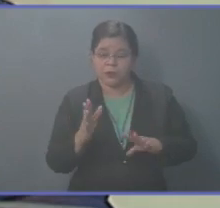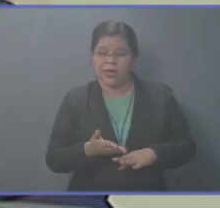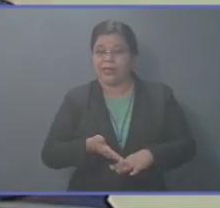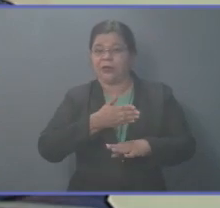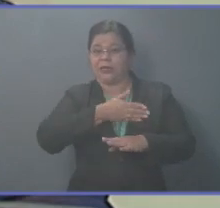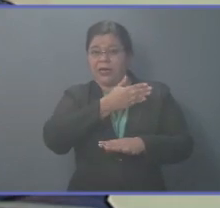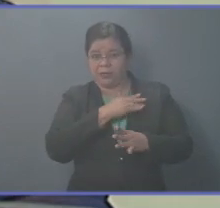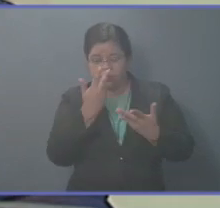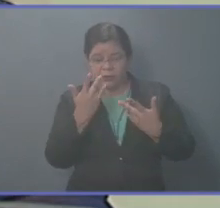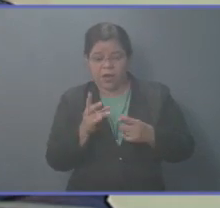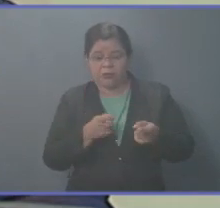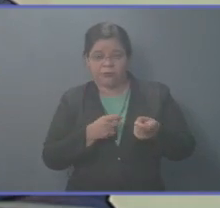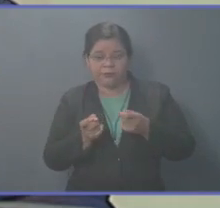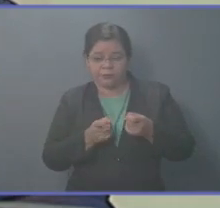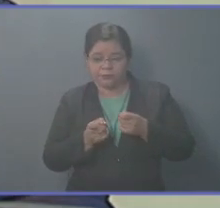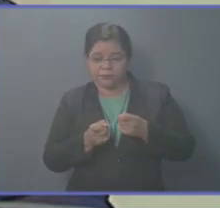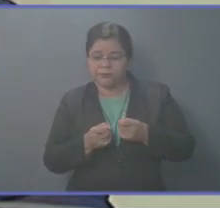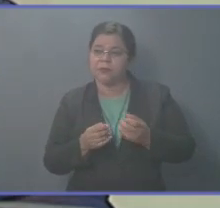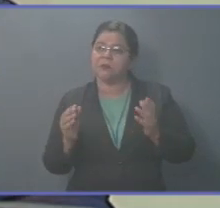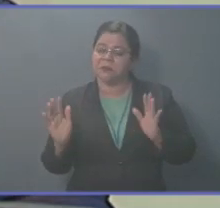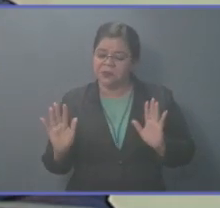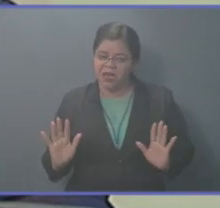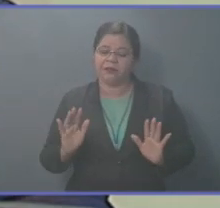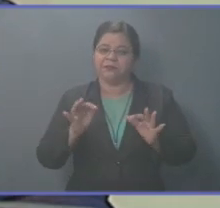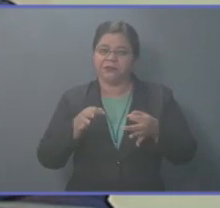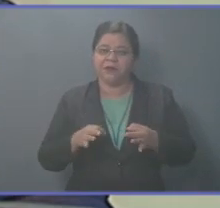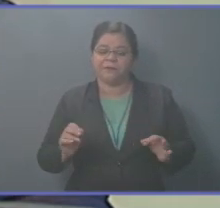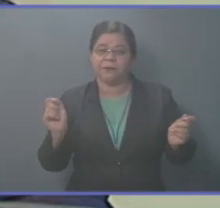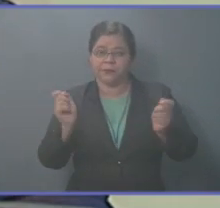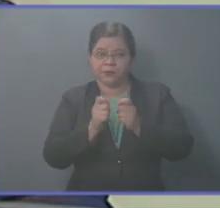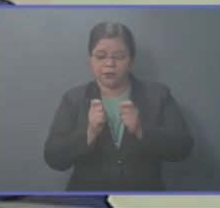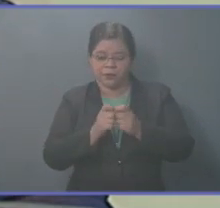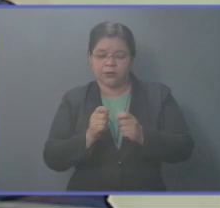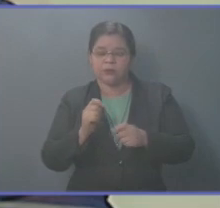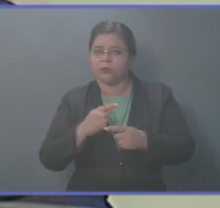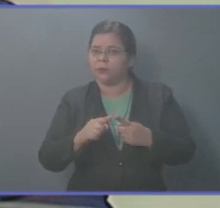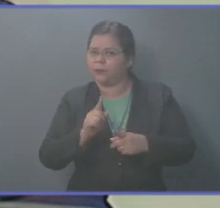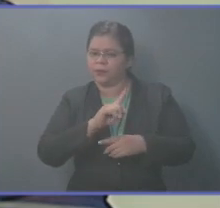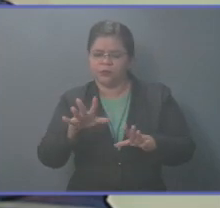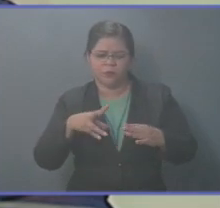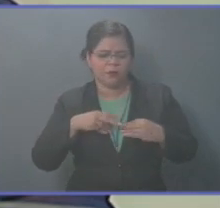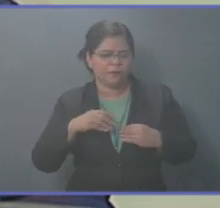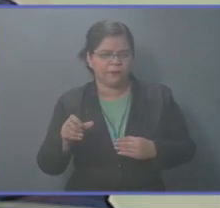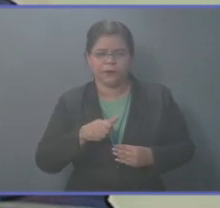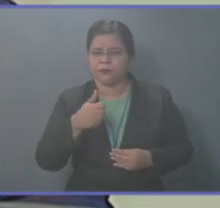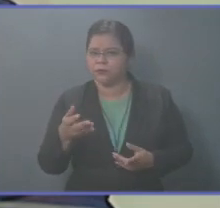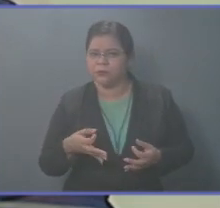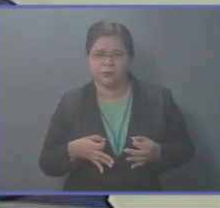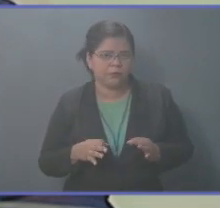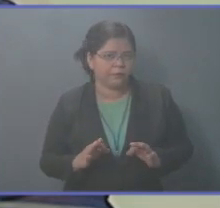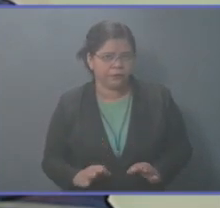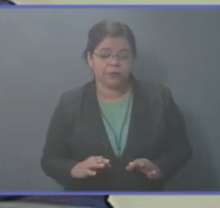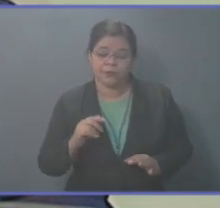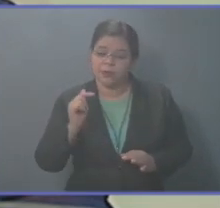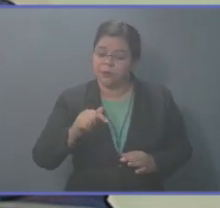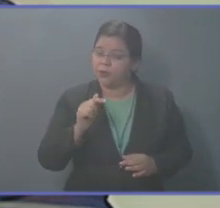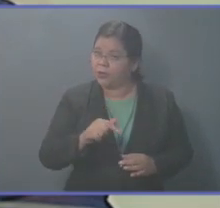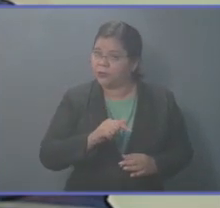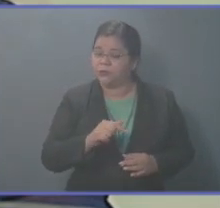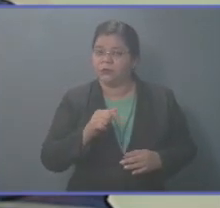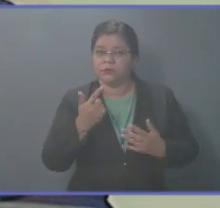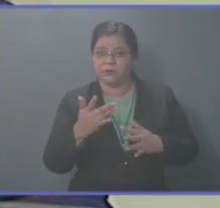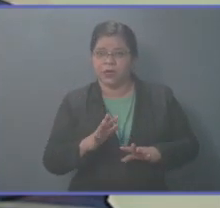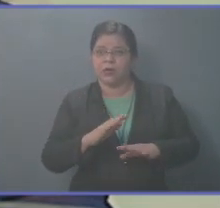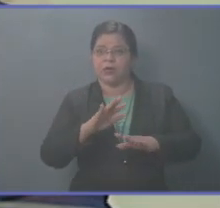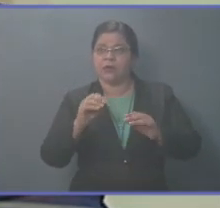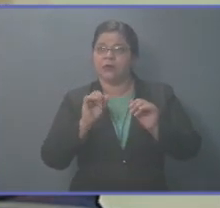cuya regularidad jurídica está directamente determinada sin intermediación de otra fuente, por esta improcedencia de 10 de